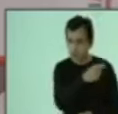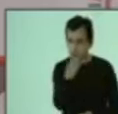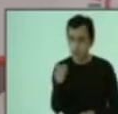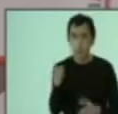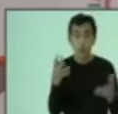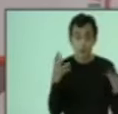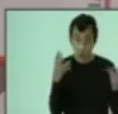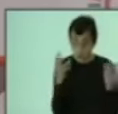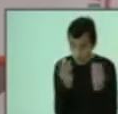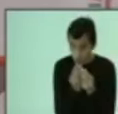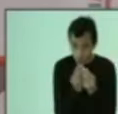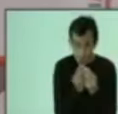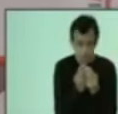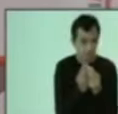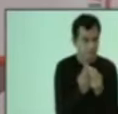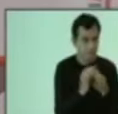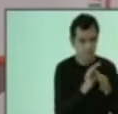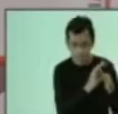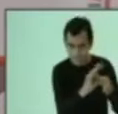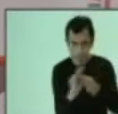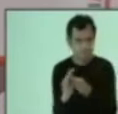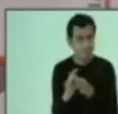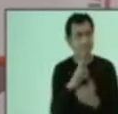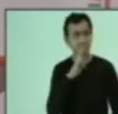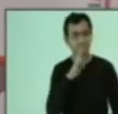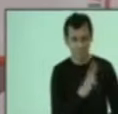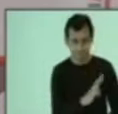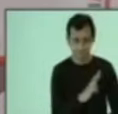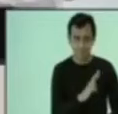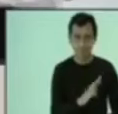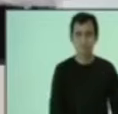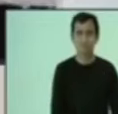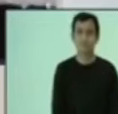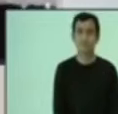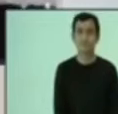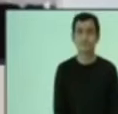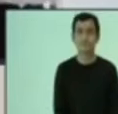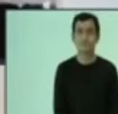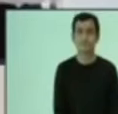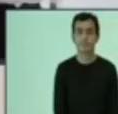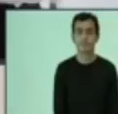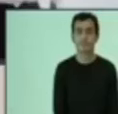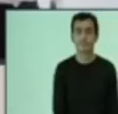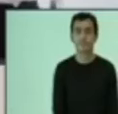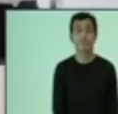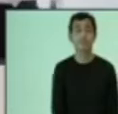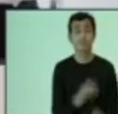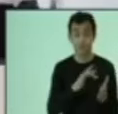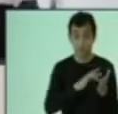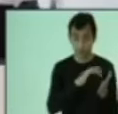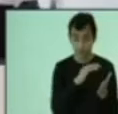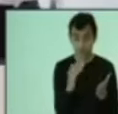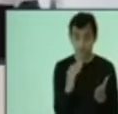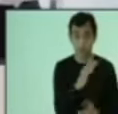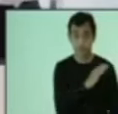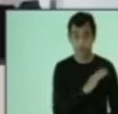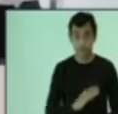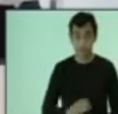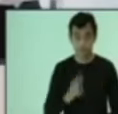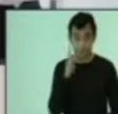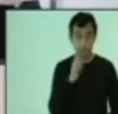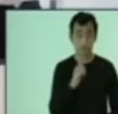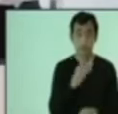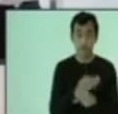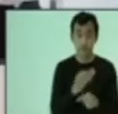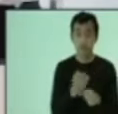unidos convertiremos en ser la solución. Es cuanto. Muchas gracias, candidata. Es el turno del abanderado